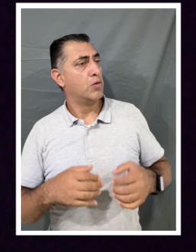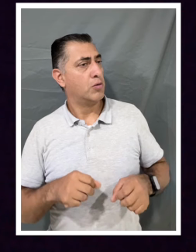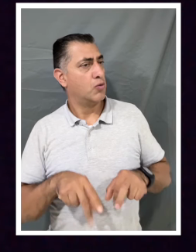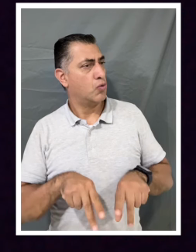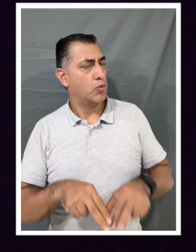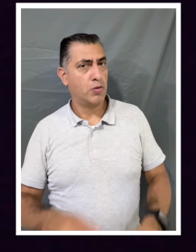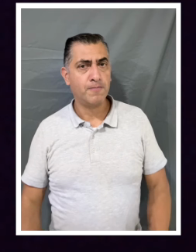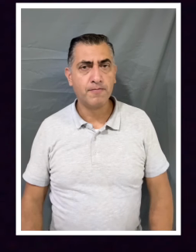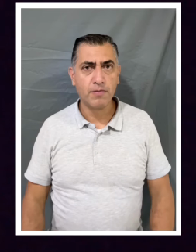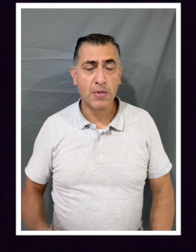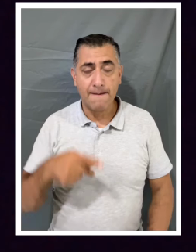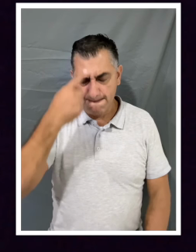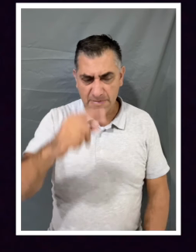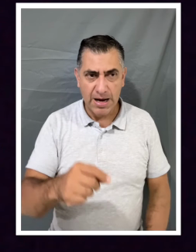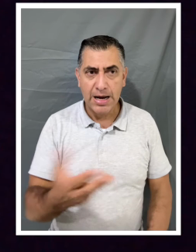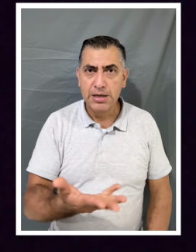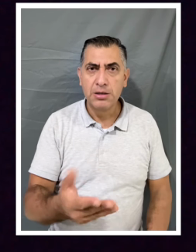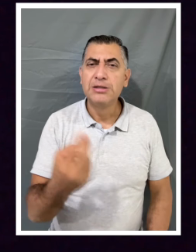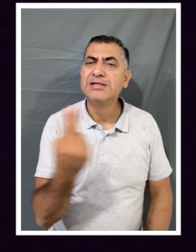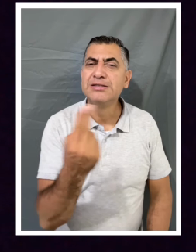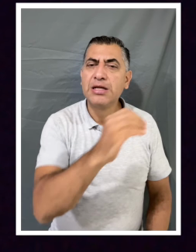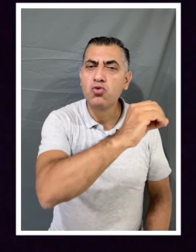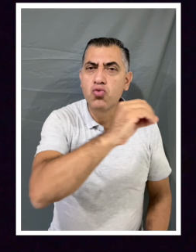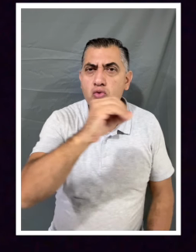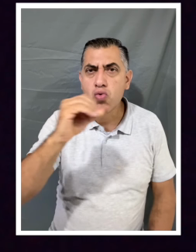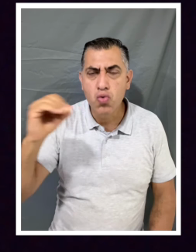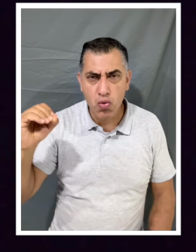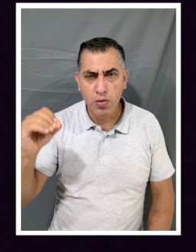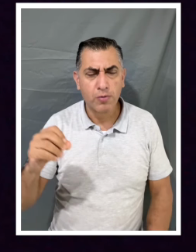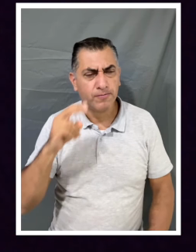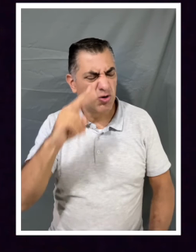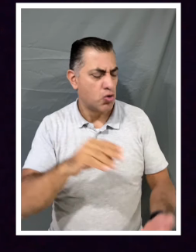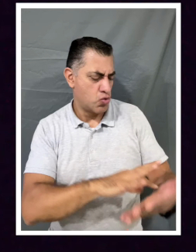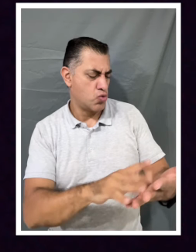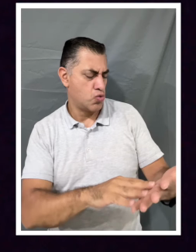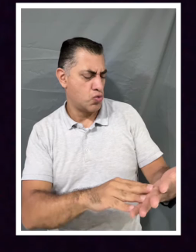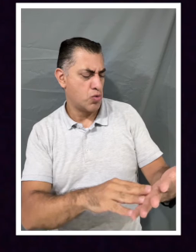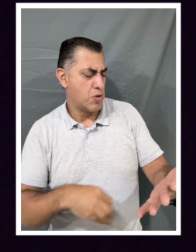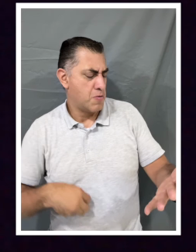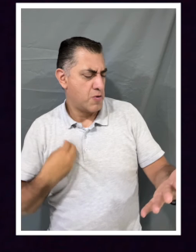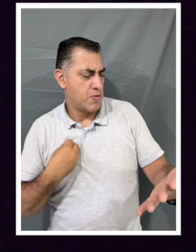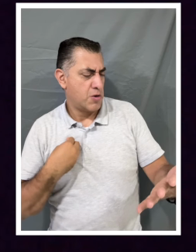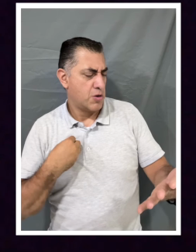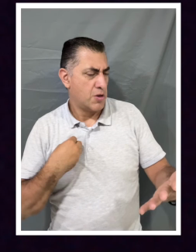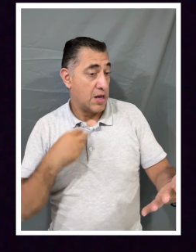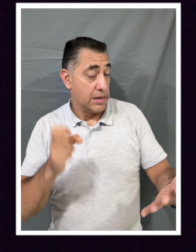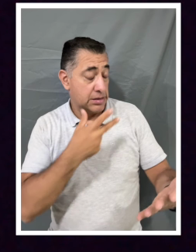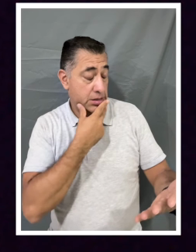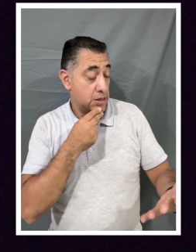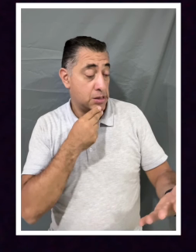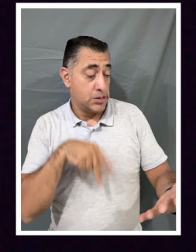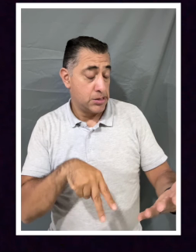sabes qué para lograrlo necesit organización estaba investigando un poquito de el estilo de vida de Cristiano Ronaldo